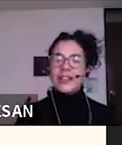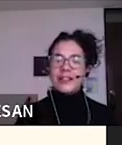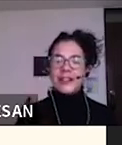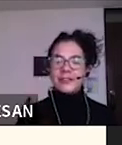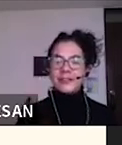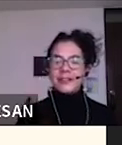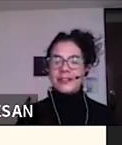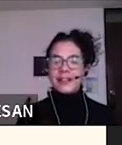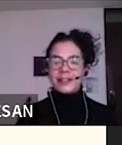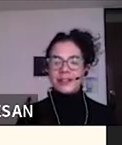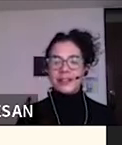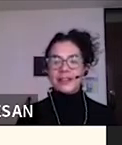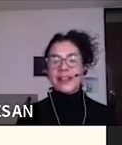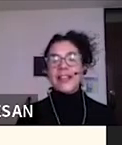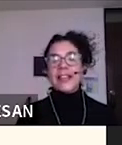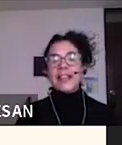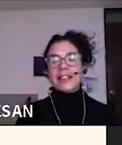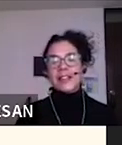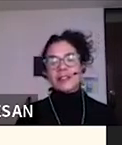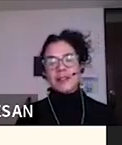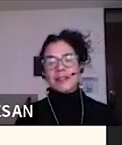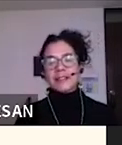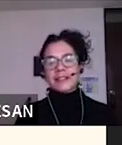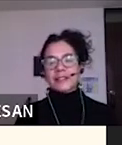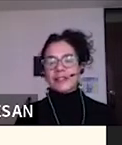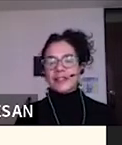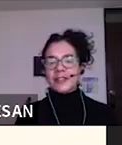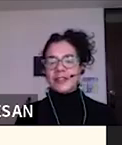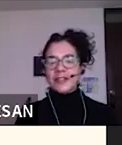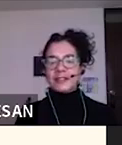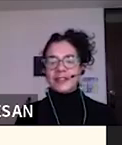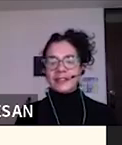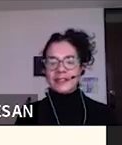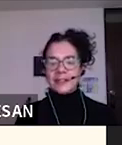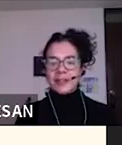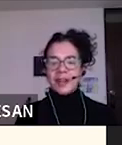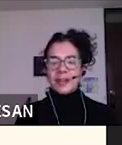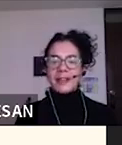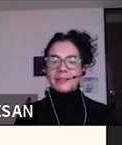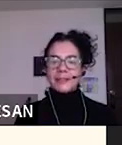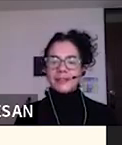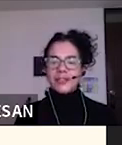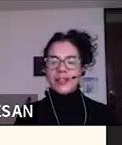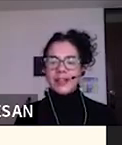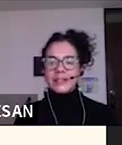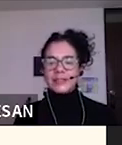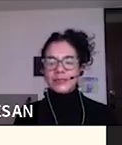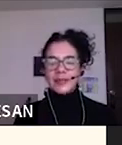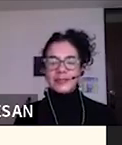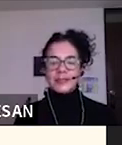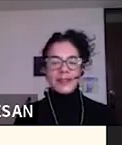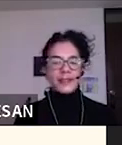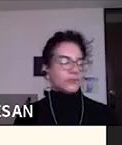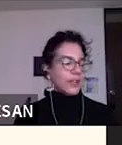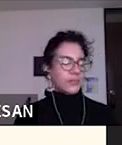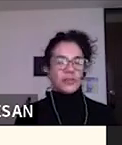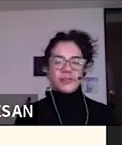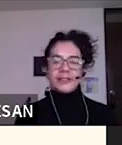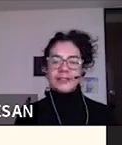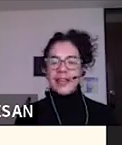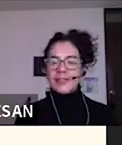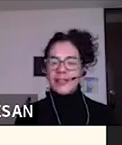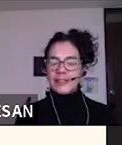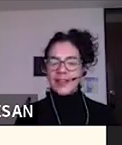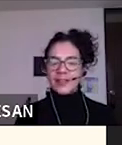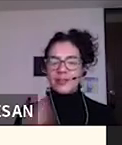ecología de la Universidad de York y actualmente es coordinador en los Andes del programa Adaptación en las Alturas, ejecutado por